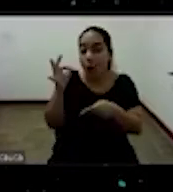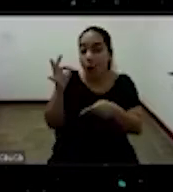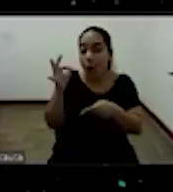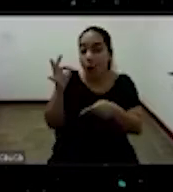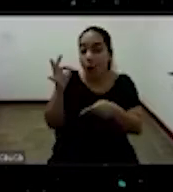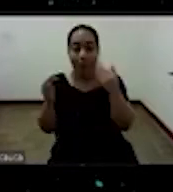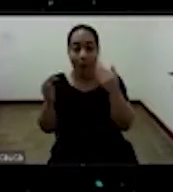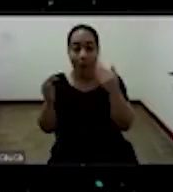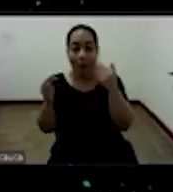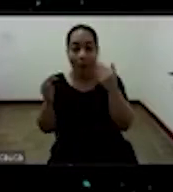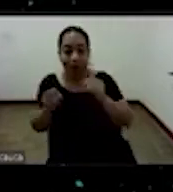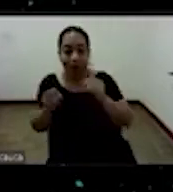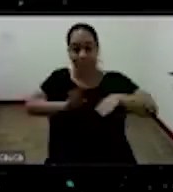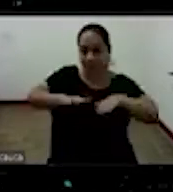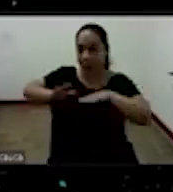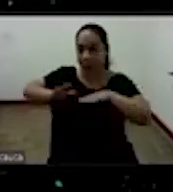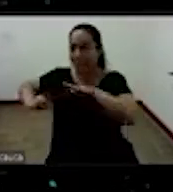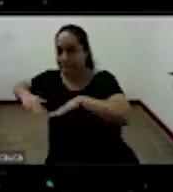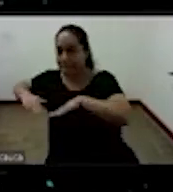eh